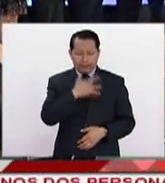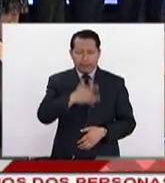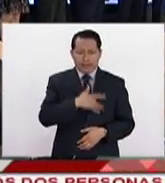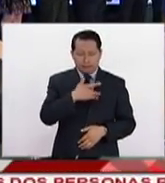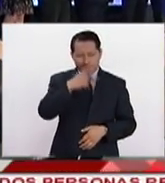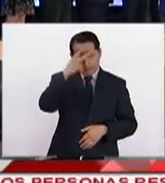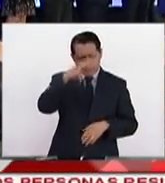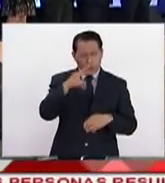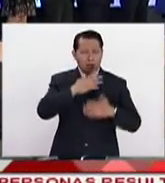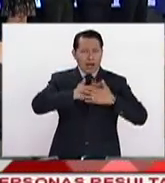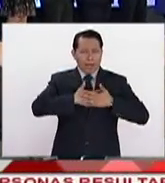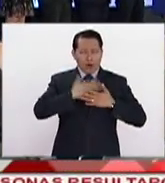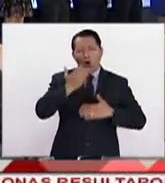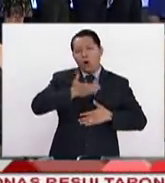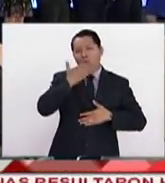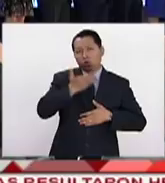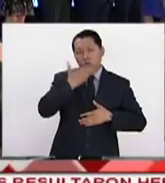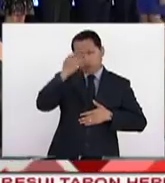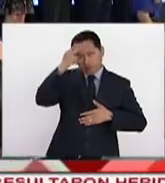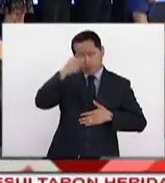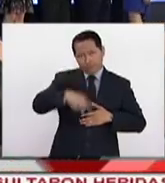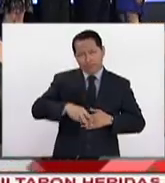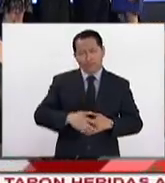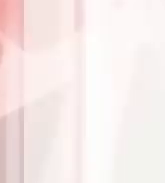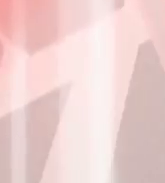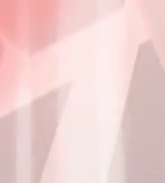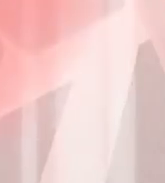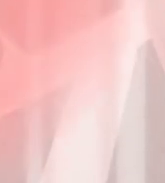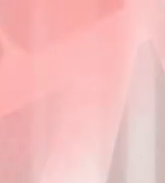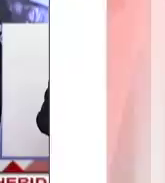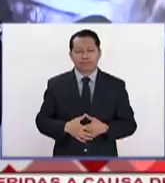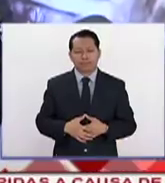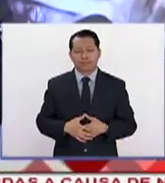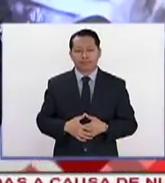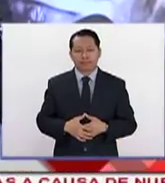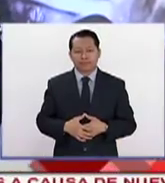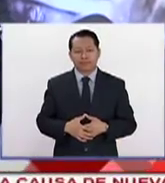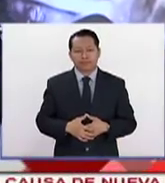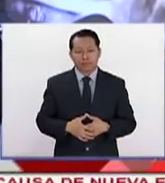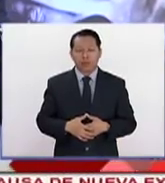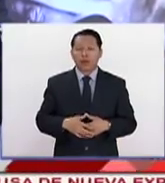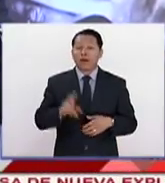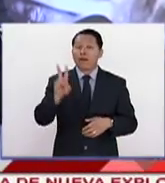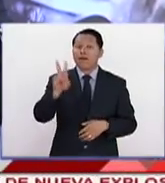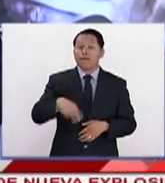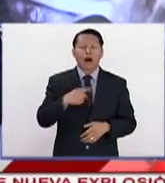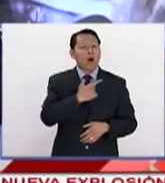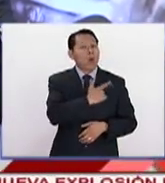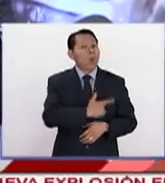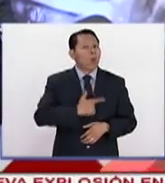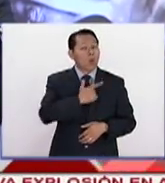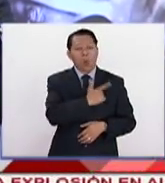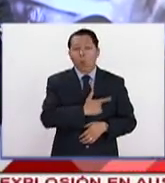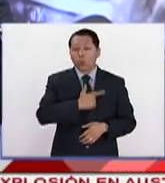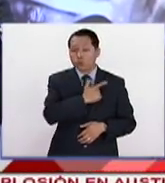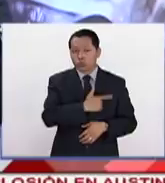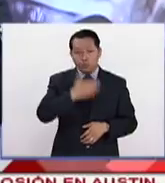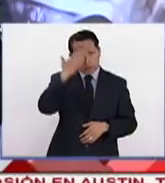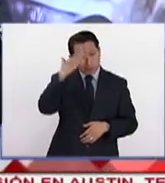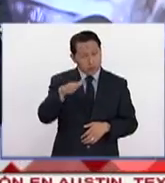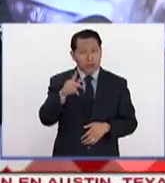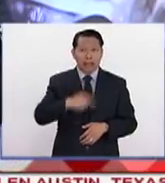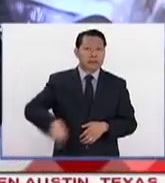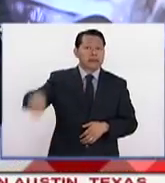las tradiciones y costumbres de este país. Da mucho gusto saber que